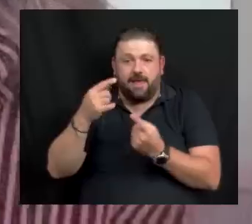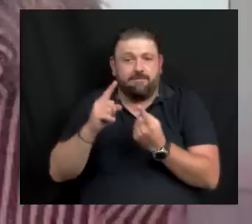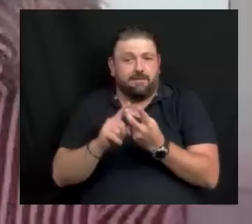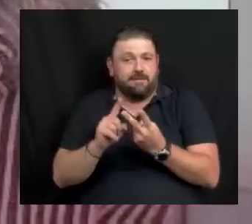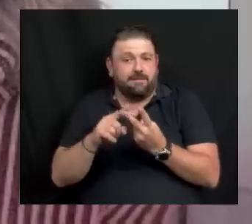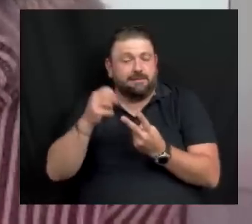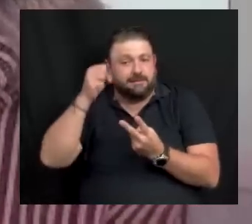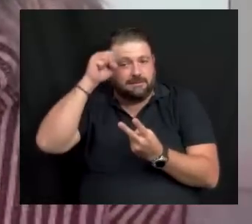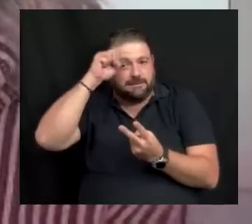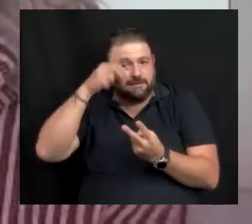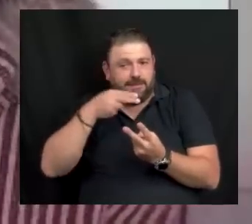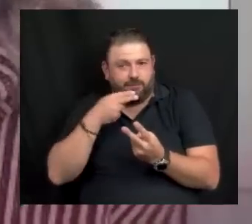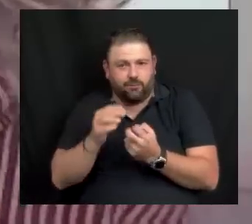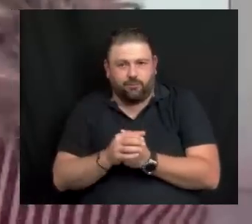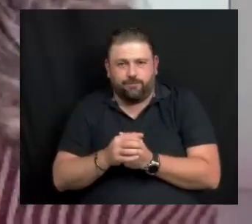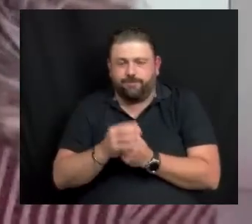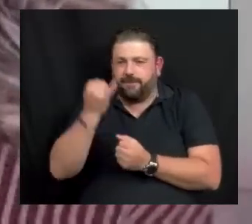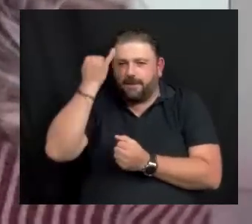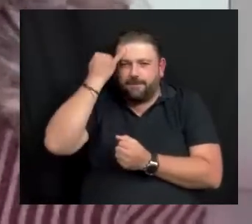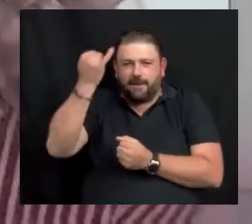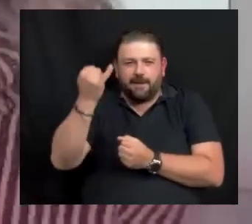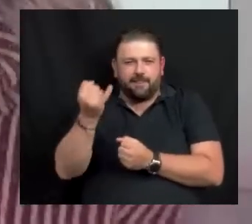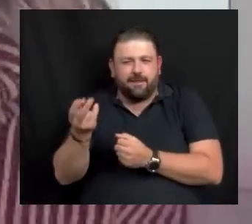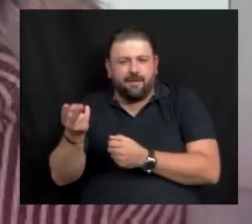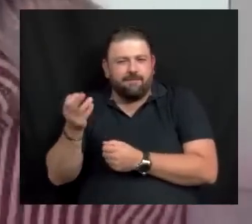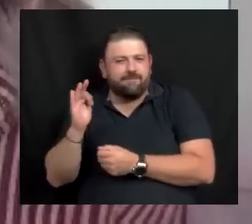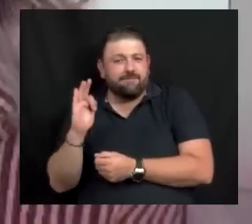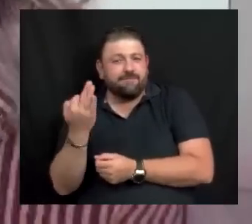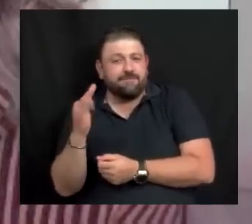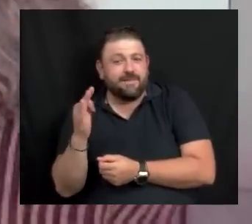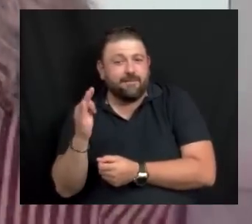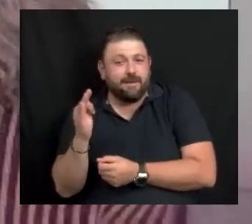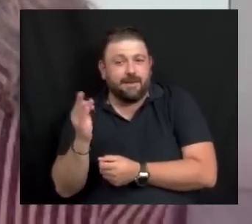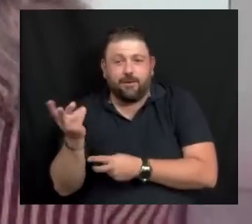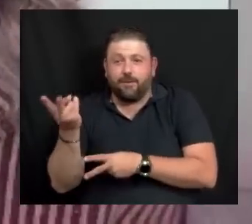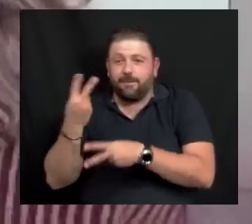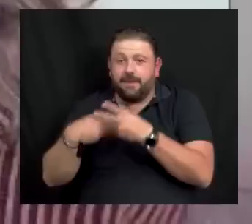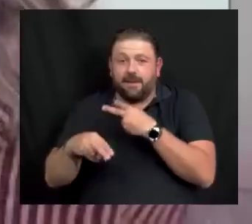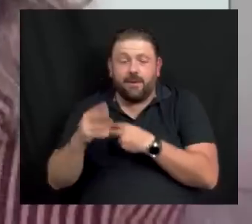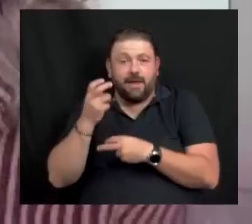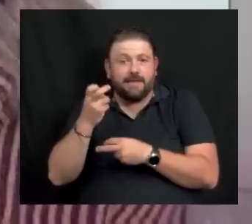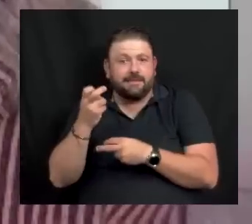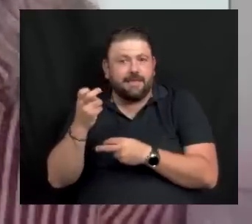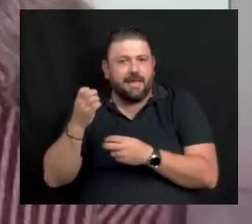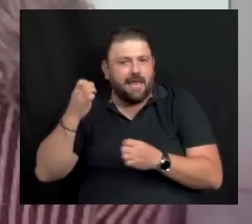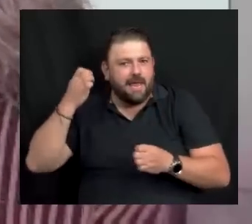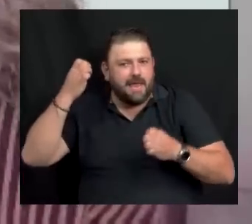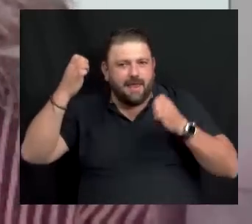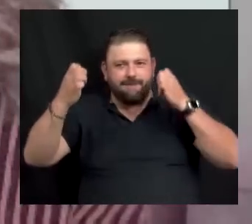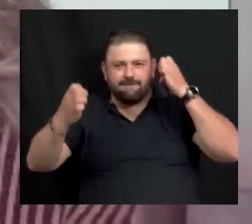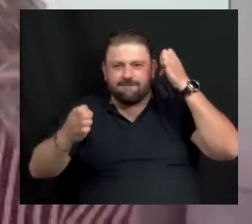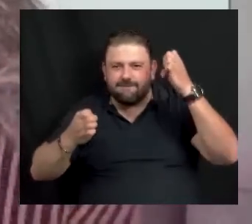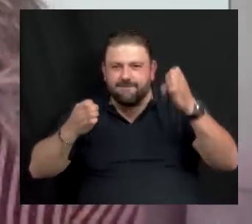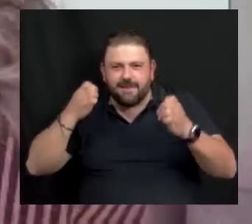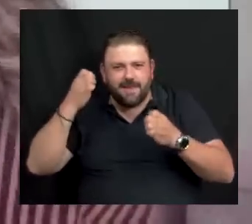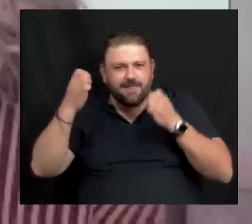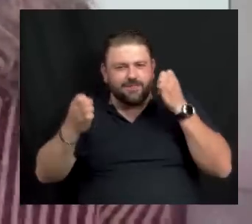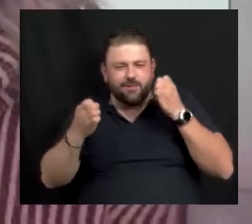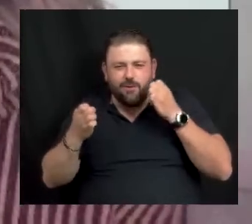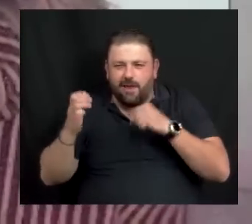Imagínate, viene en febrero el máximo evento donde todos